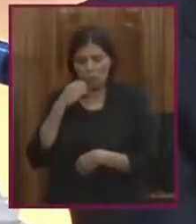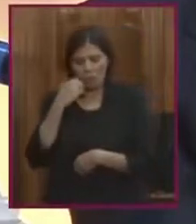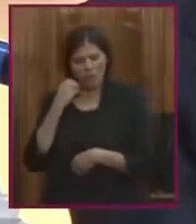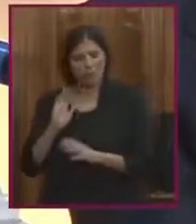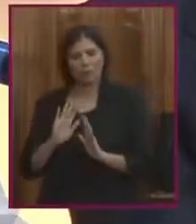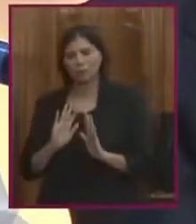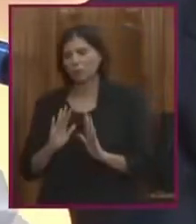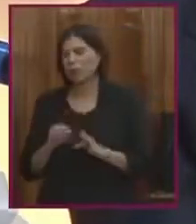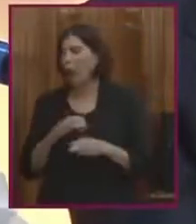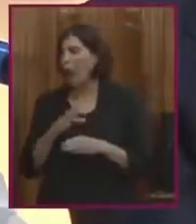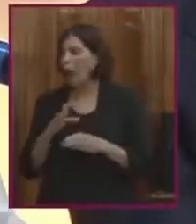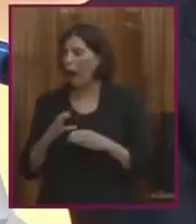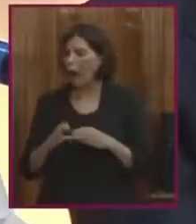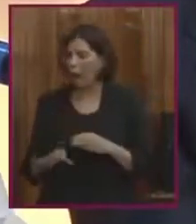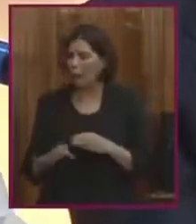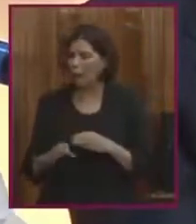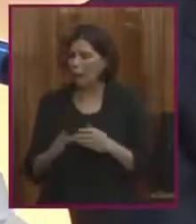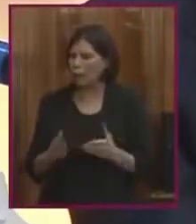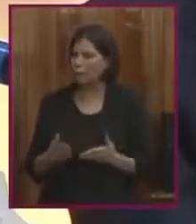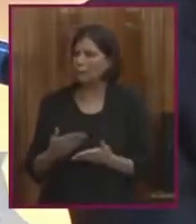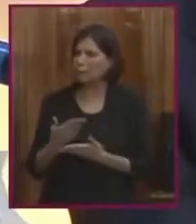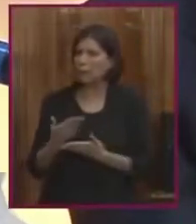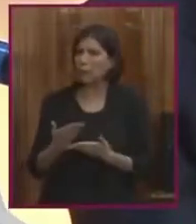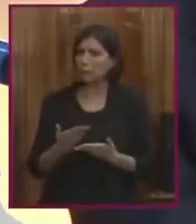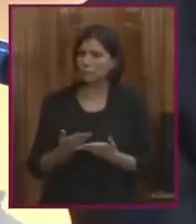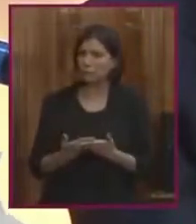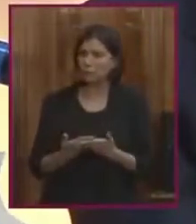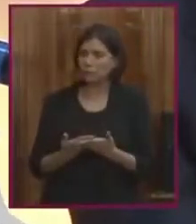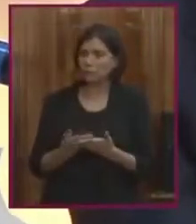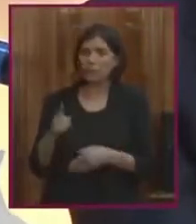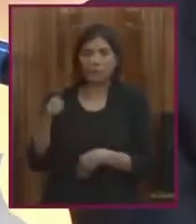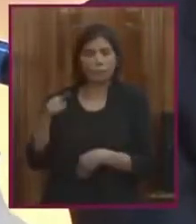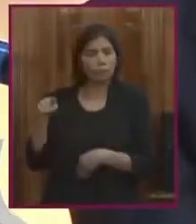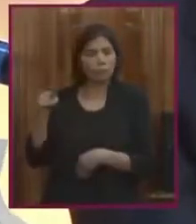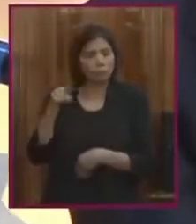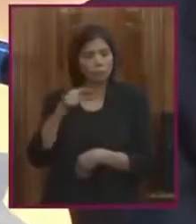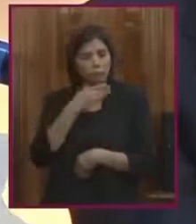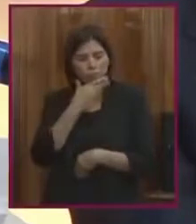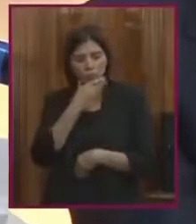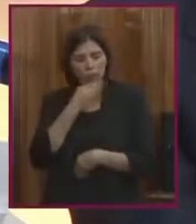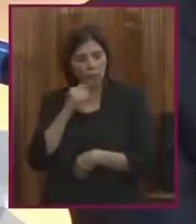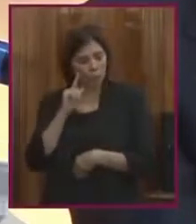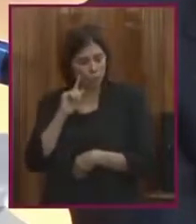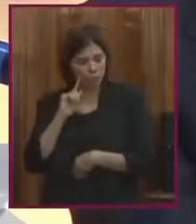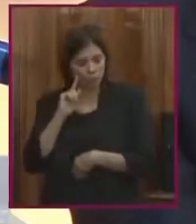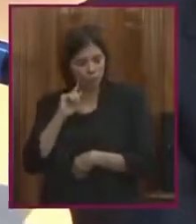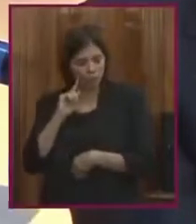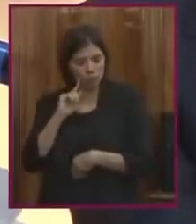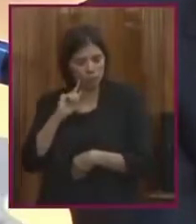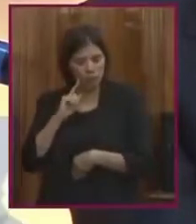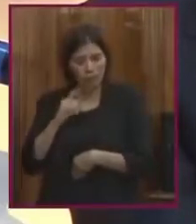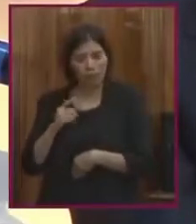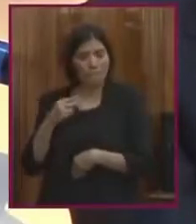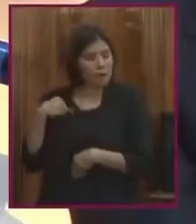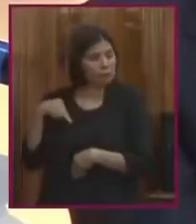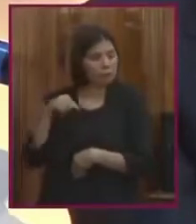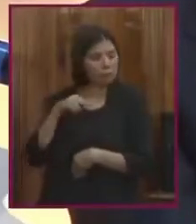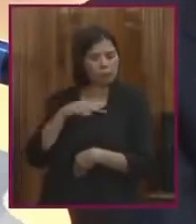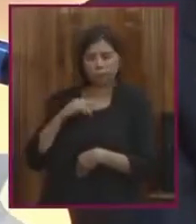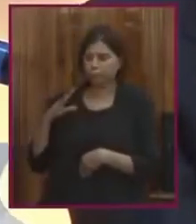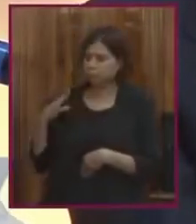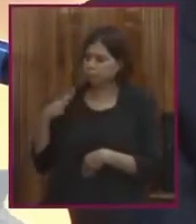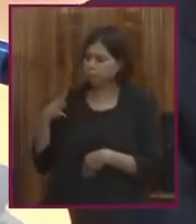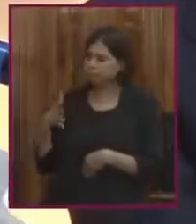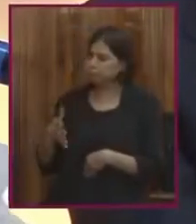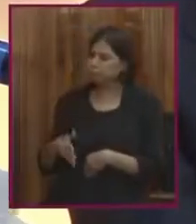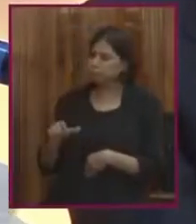terminar, plantearles a todas y todos ustedes que para nosotros es un orgullo que se encuentren